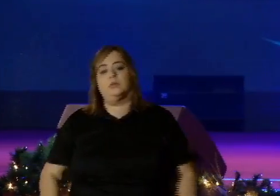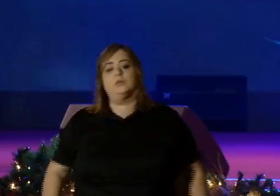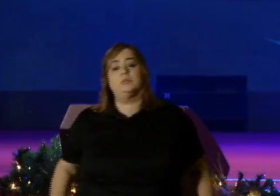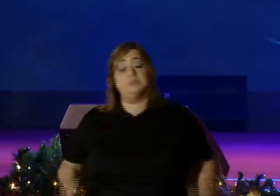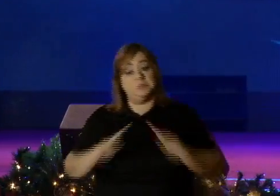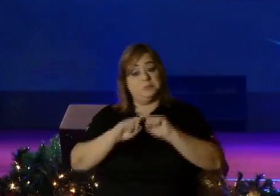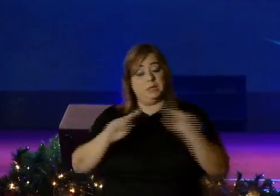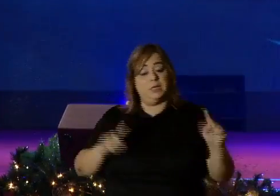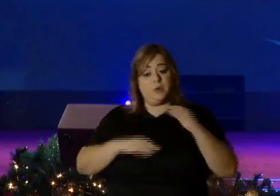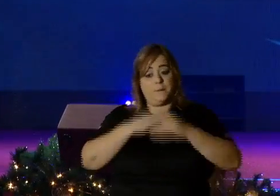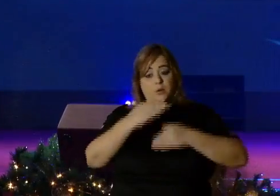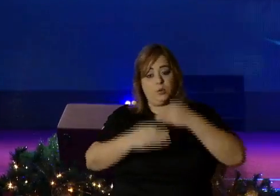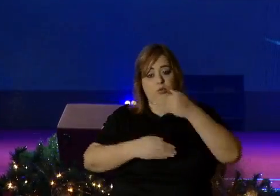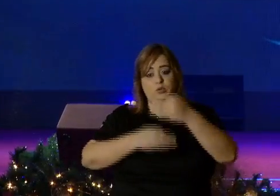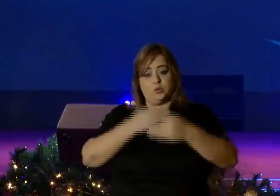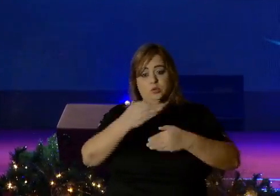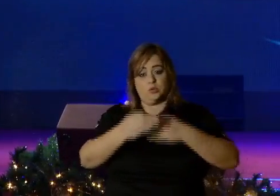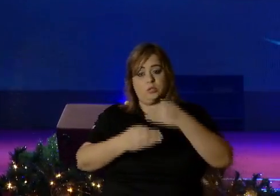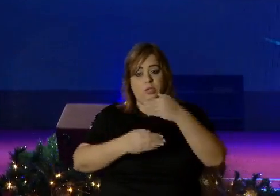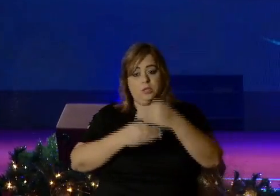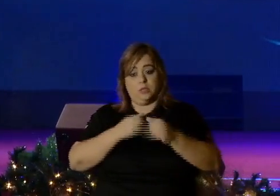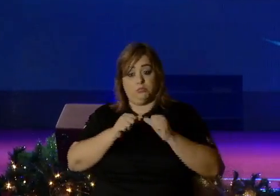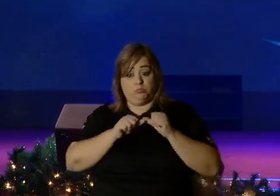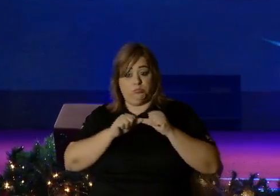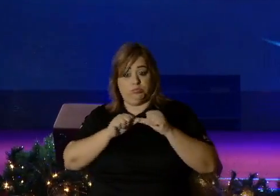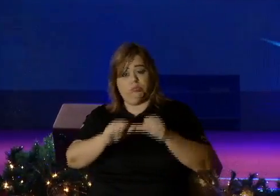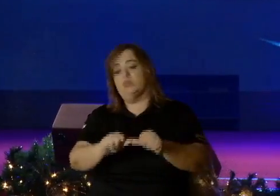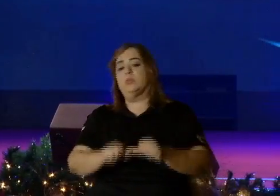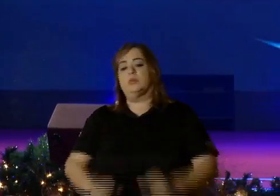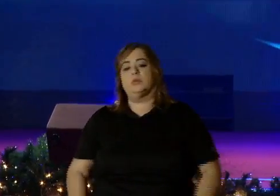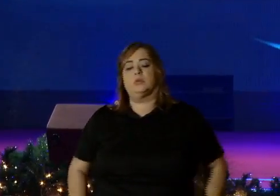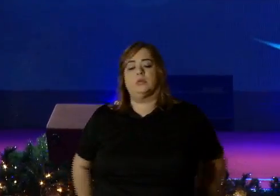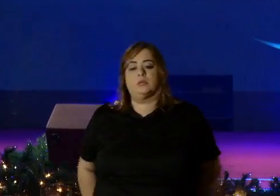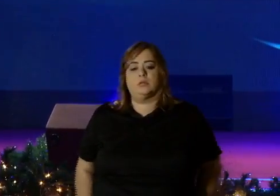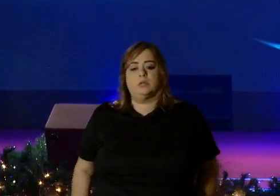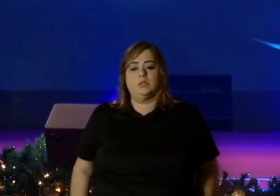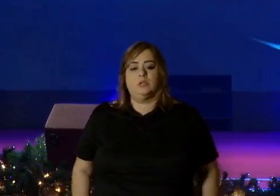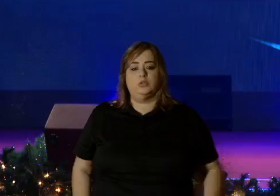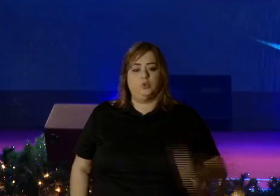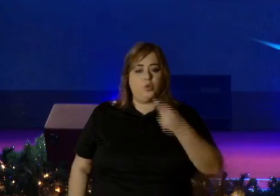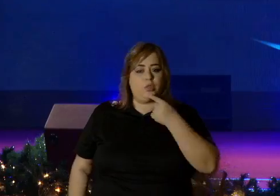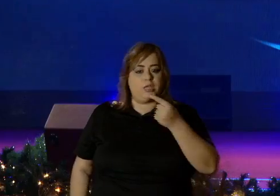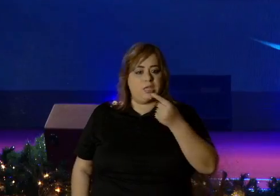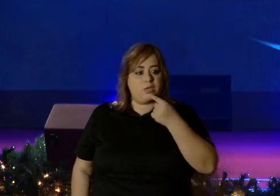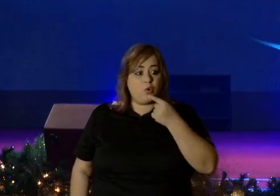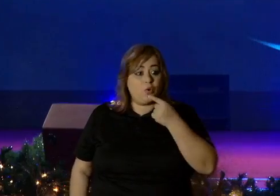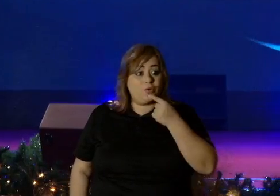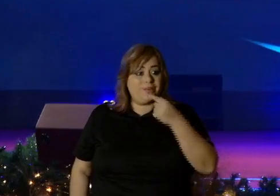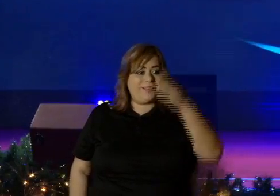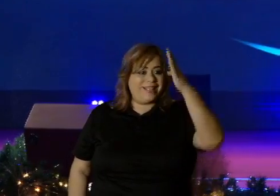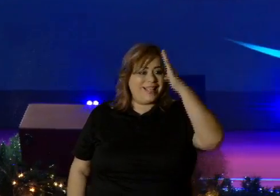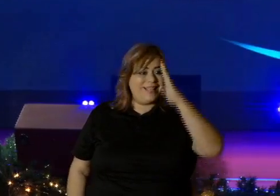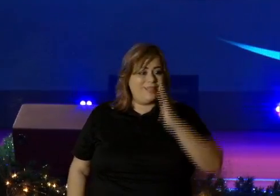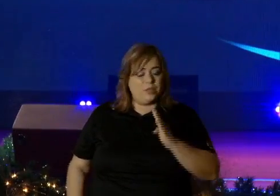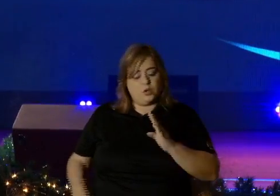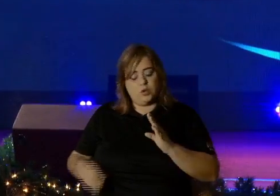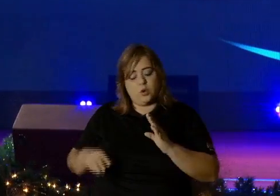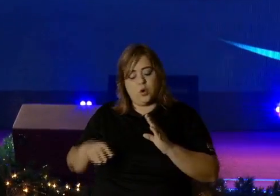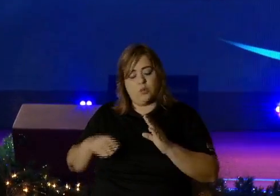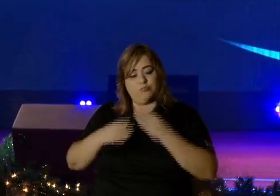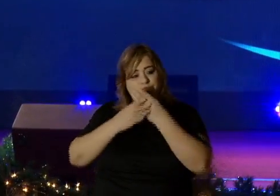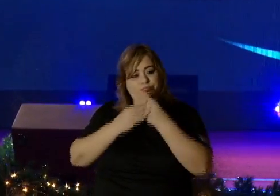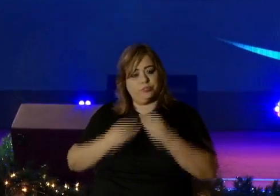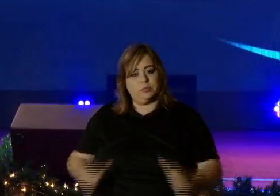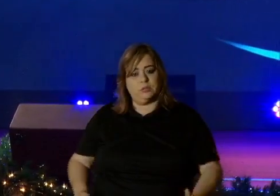fuego. Pasé por el fuego. Yo no sé por cuál fuego tú puedes estar pasando. Yo vengo a decirte que yo salí de ahí. Tú saliste